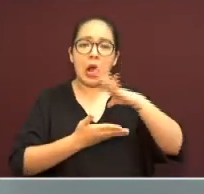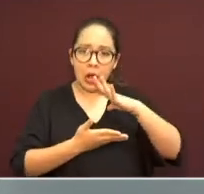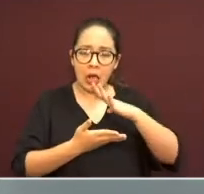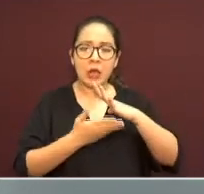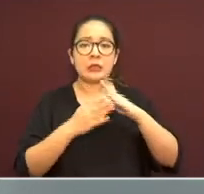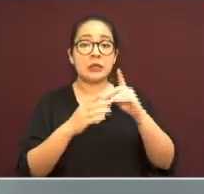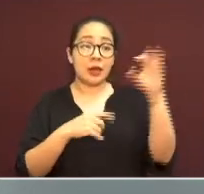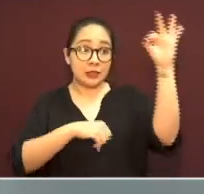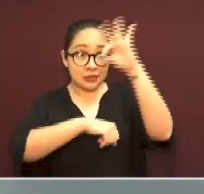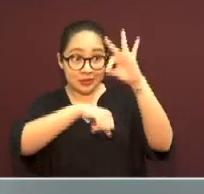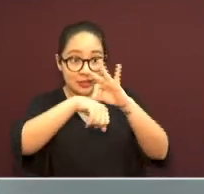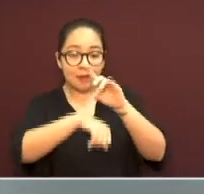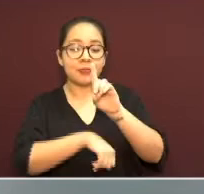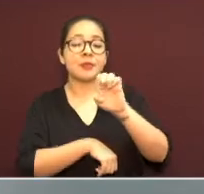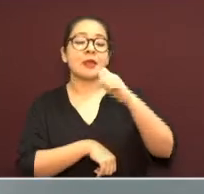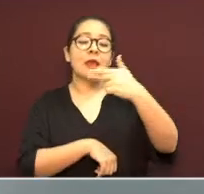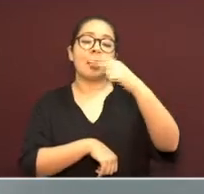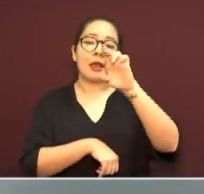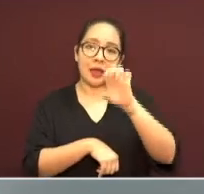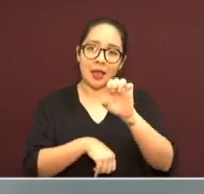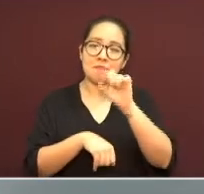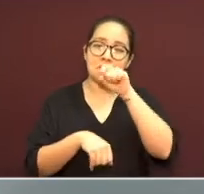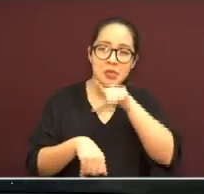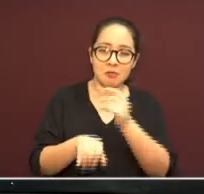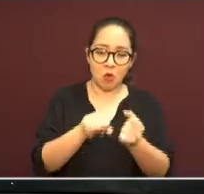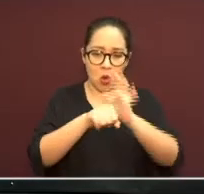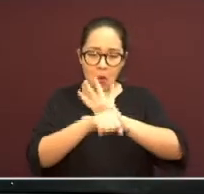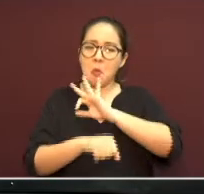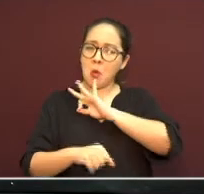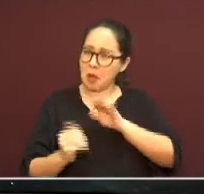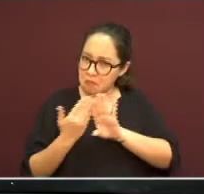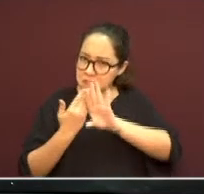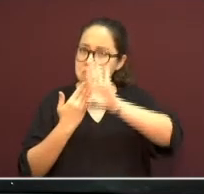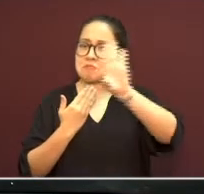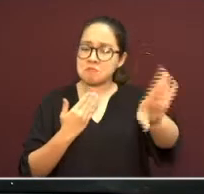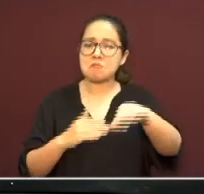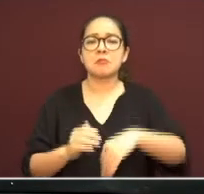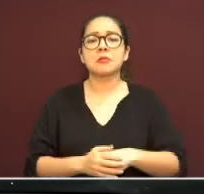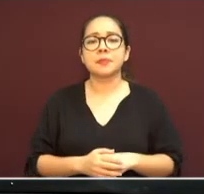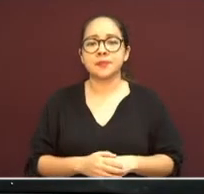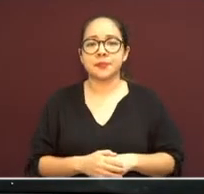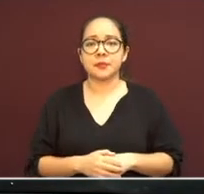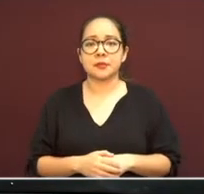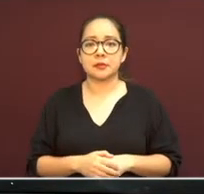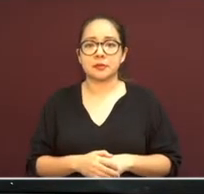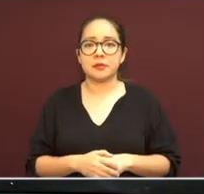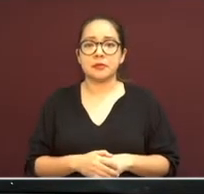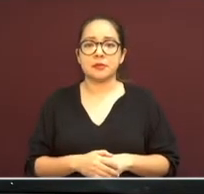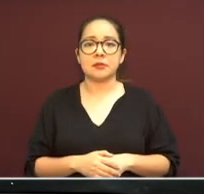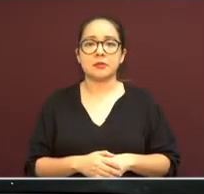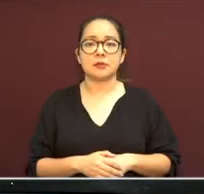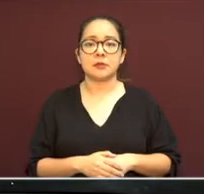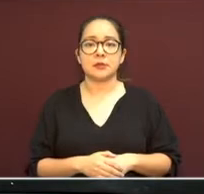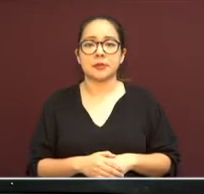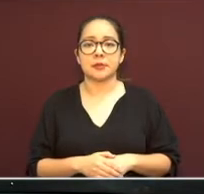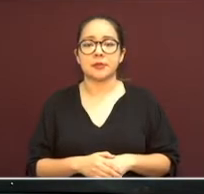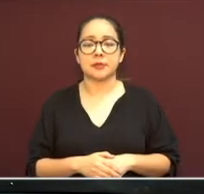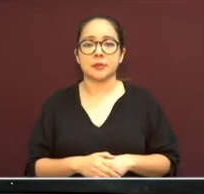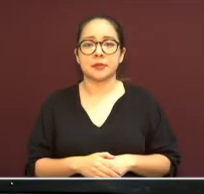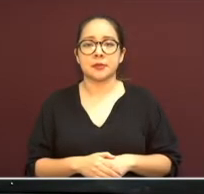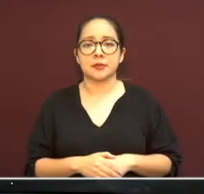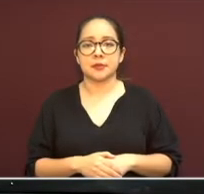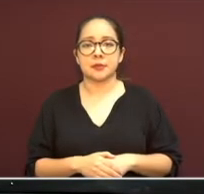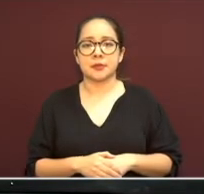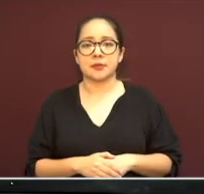como en kobe en la prevención está la protección eso sería todo doctor muchas gracias doctora lupita